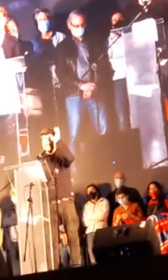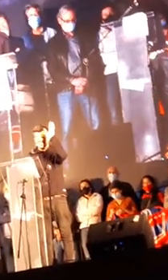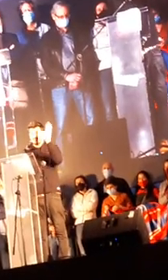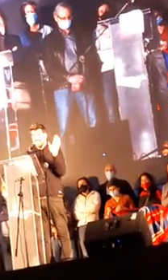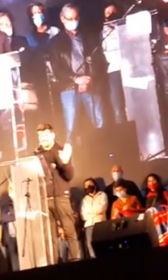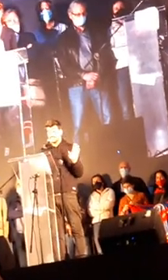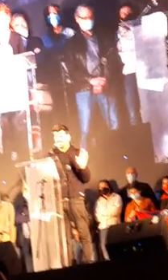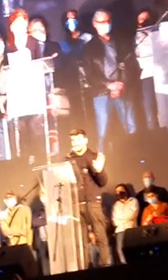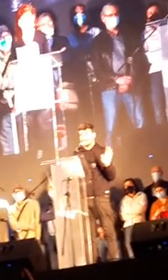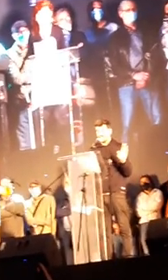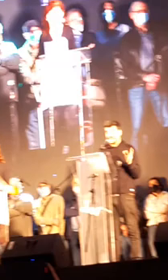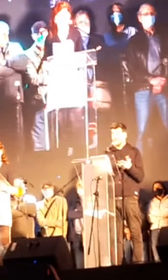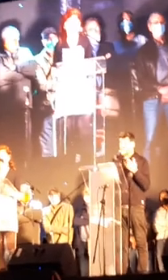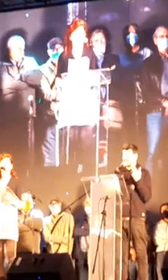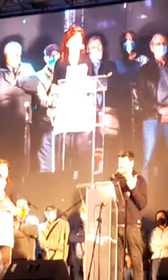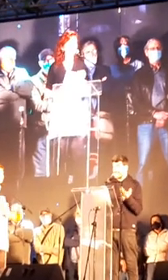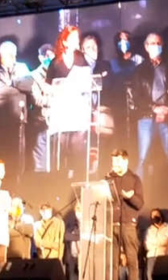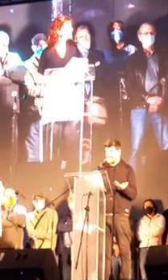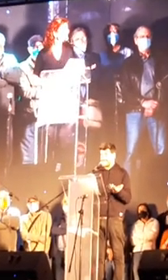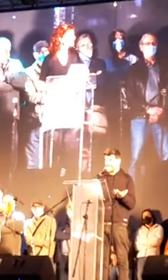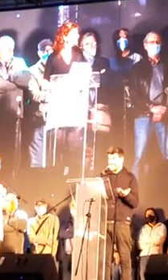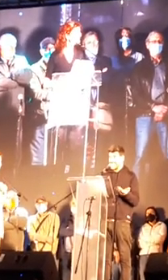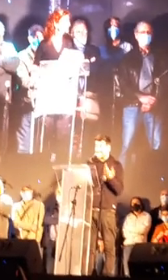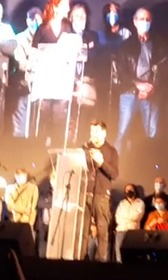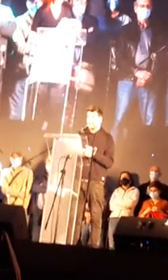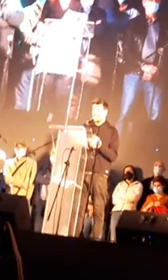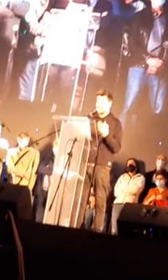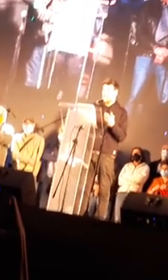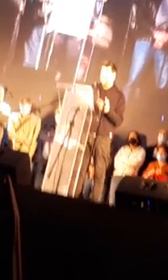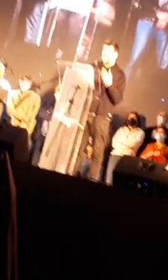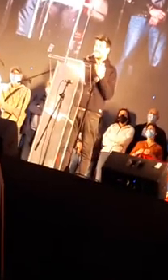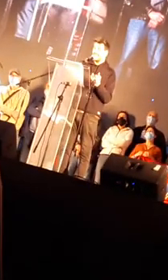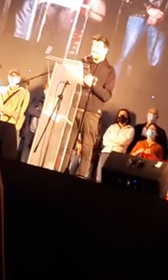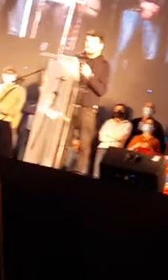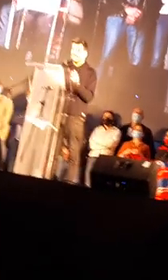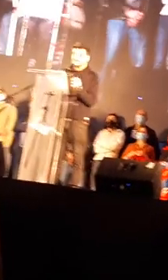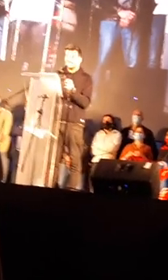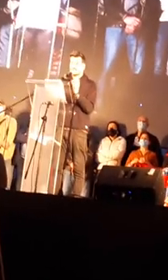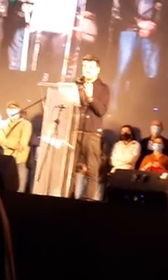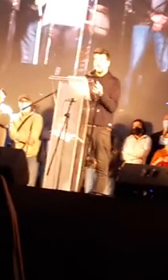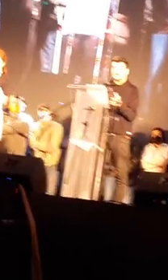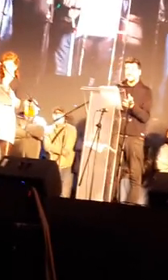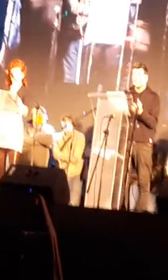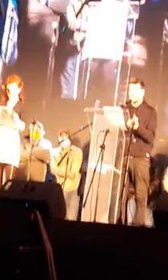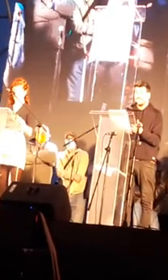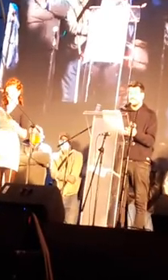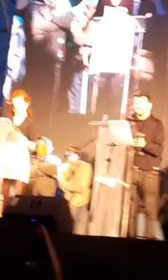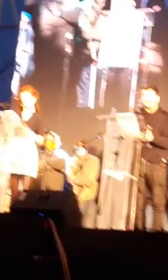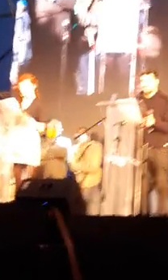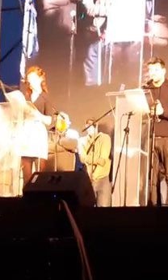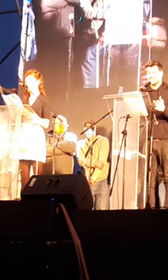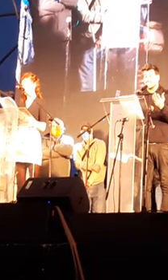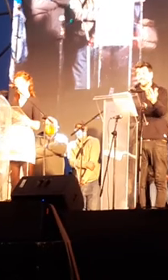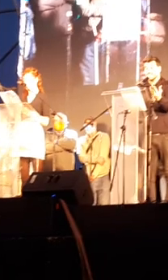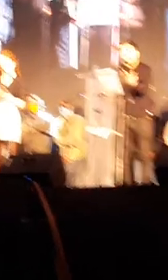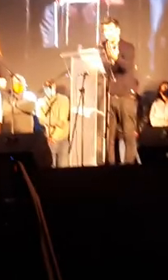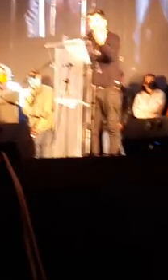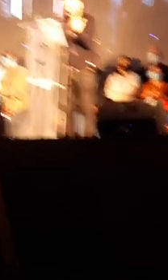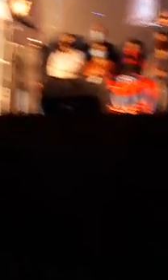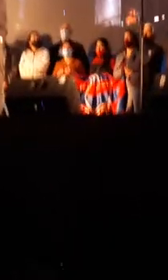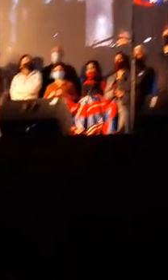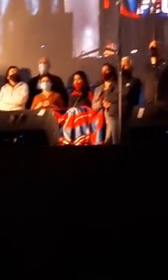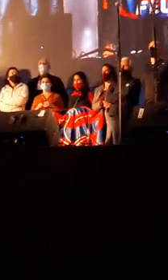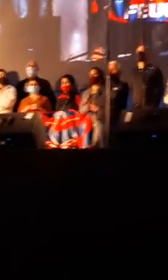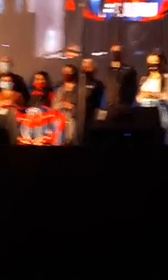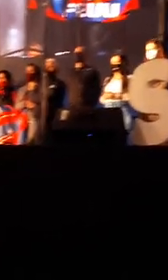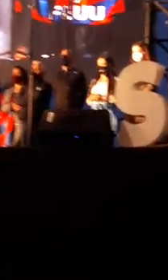solo pueden servir al crimen organizado. El control del movimiento del dinero es un instrumento muy importante para evitar que fondos adquiridos por